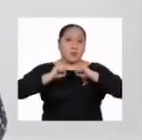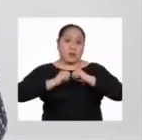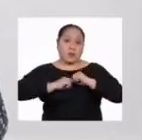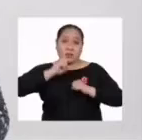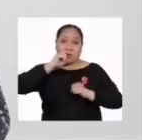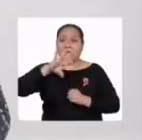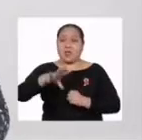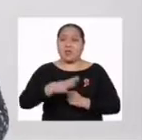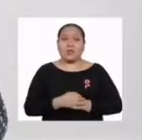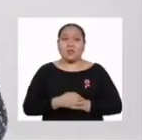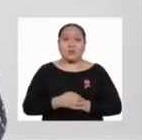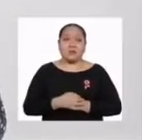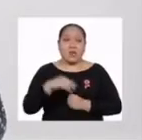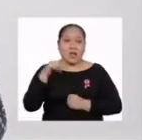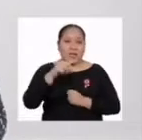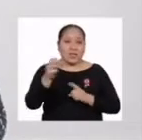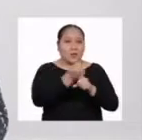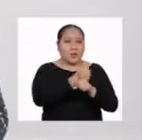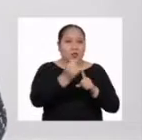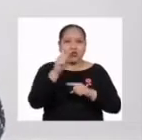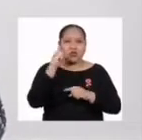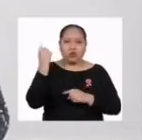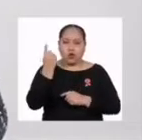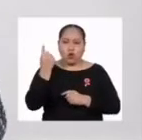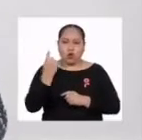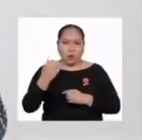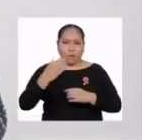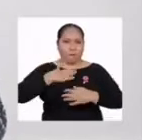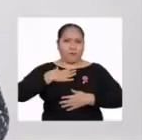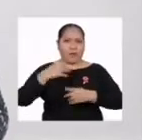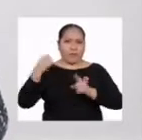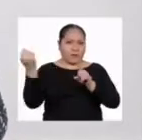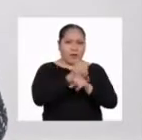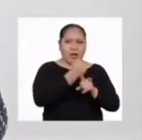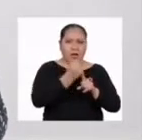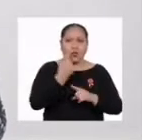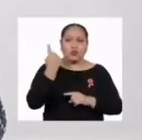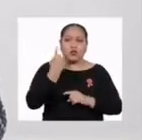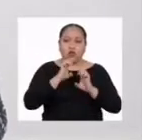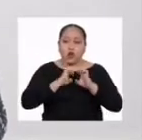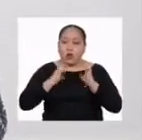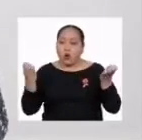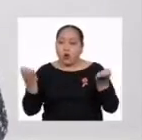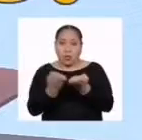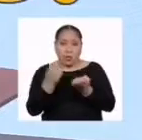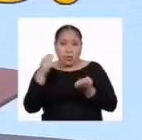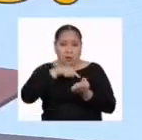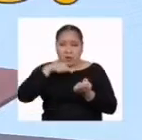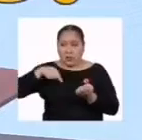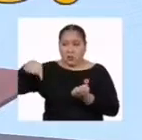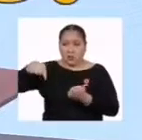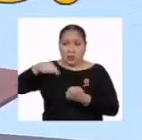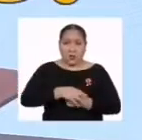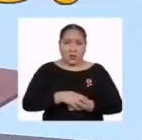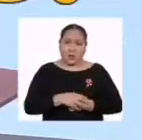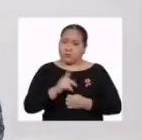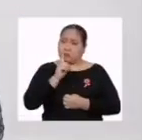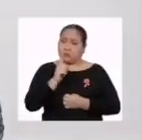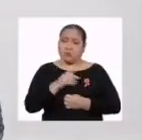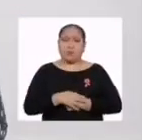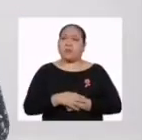ha hablado. Esta violencia no es solo física, ni se ejerce solo en las tribunas de un estadio. ¿Cómo es eso,